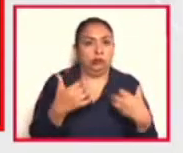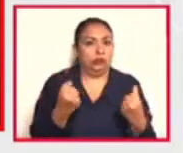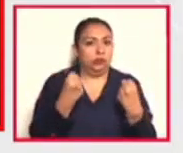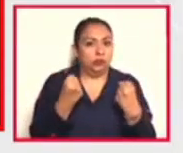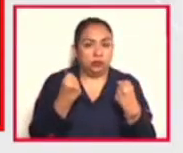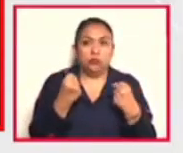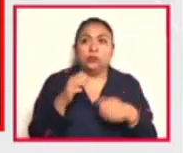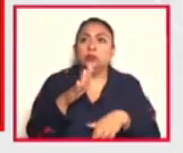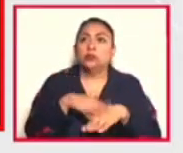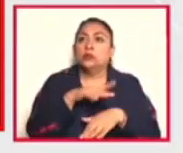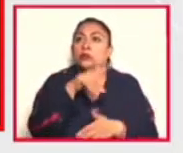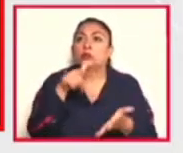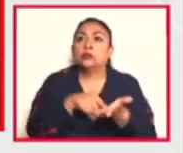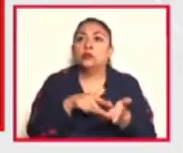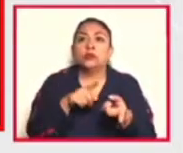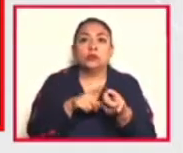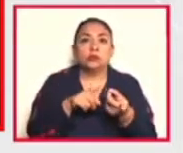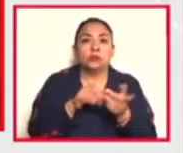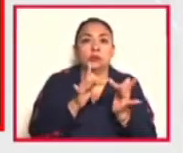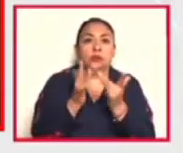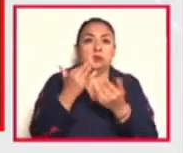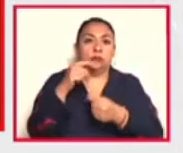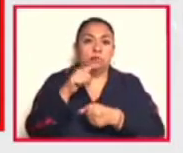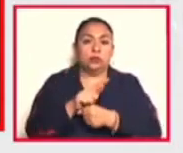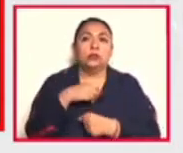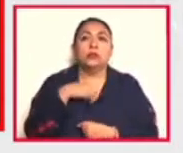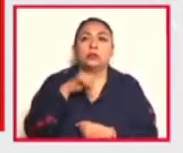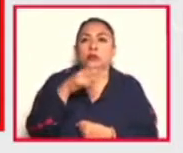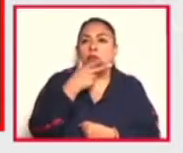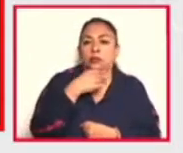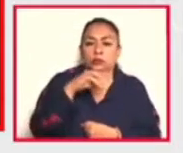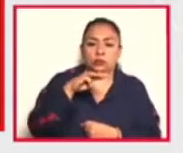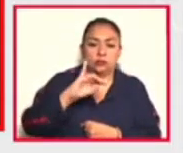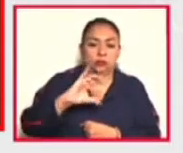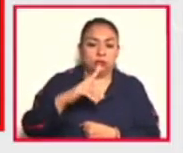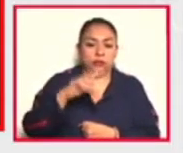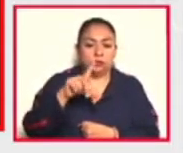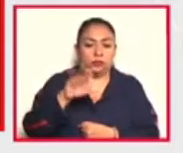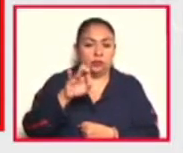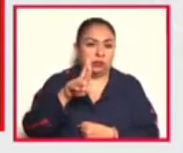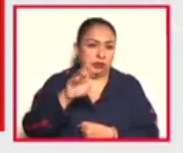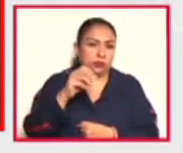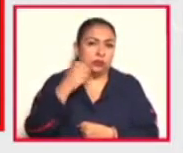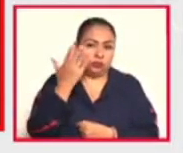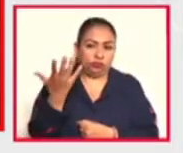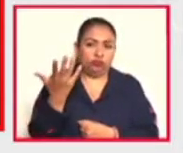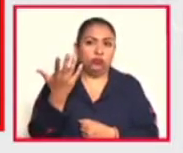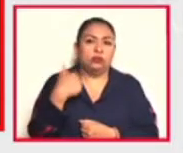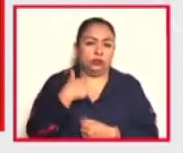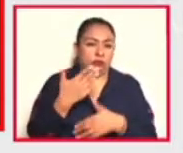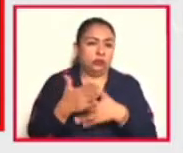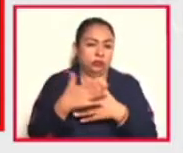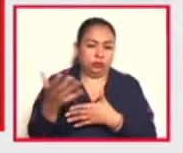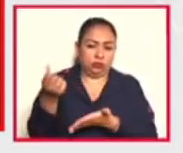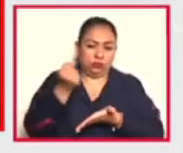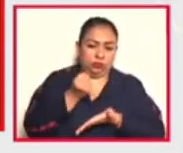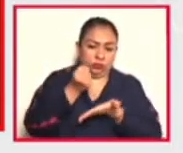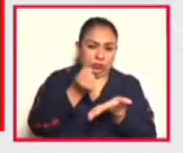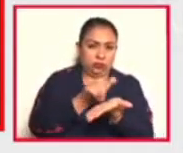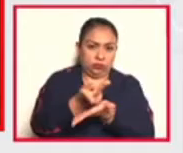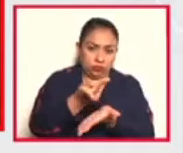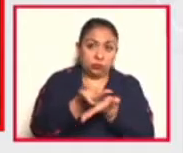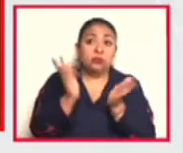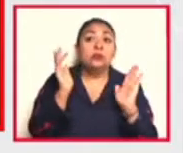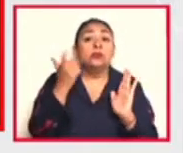especialmente en redes sociales, ¿no? Así es. Michel Franco busca, digamos, su lugar rumbo a los premios Oscar con esta película, y platicamos